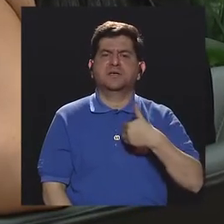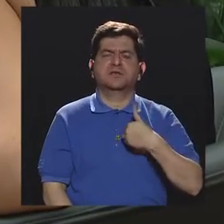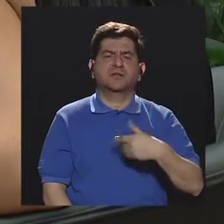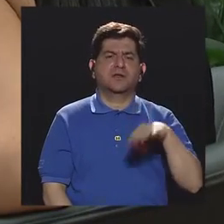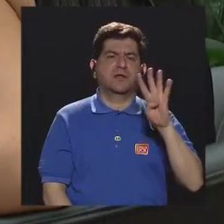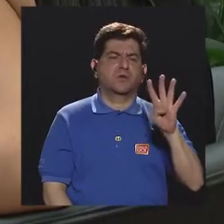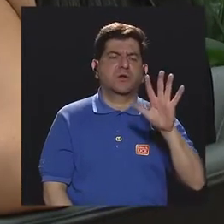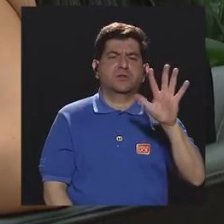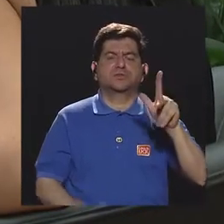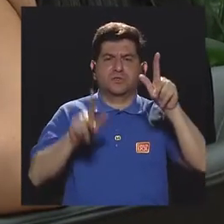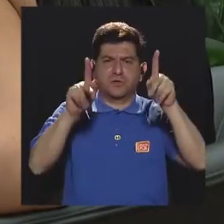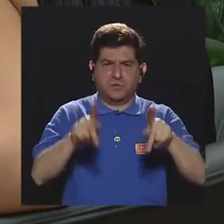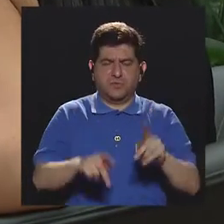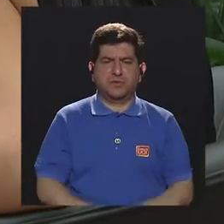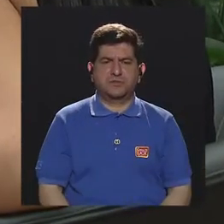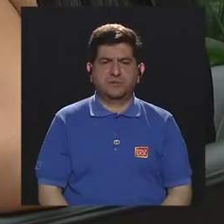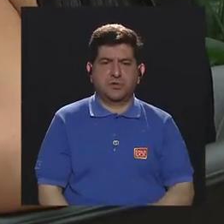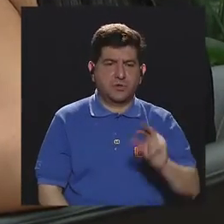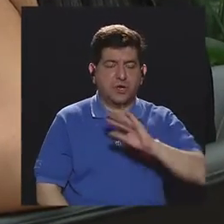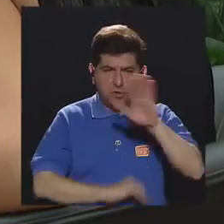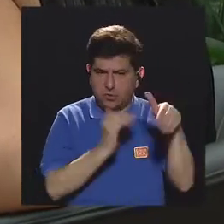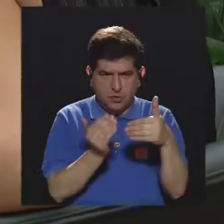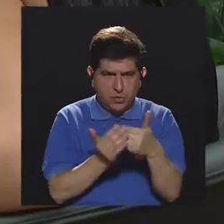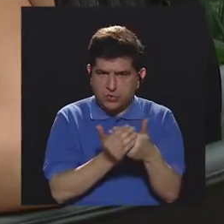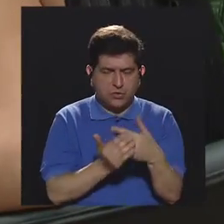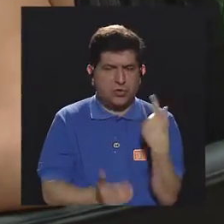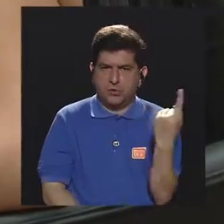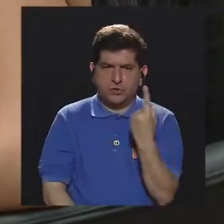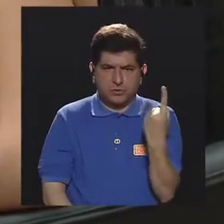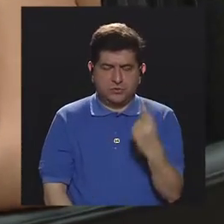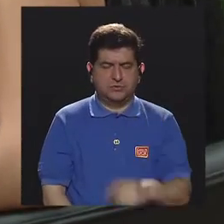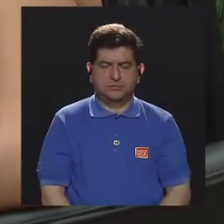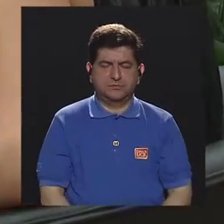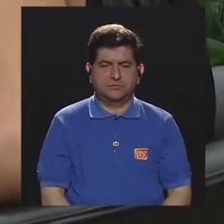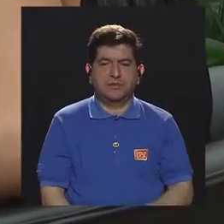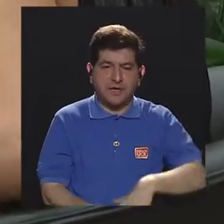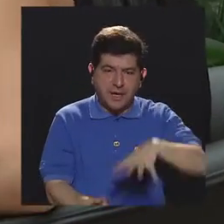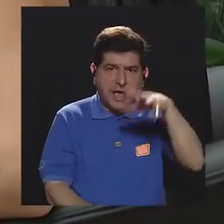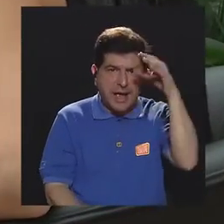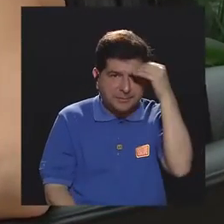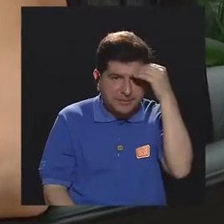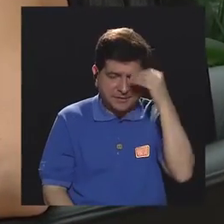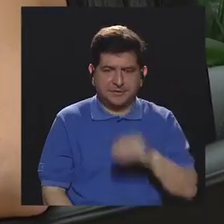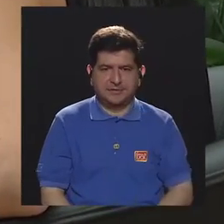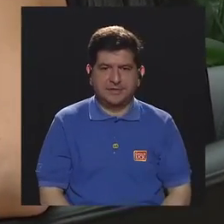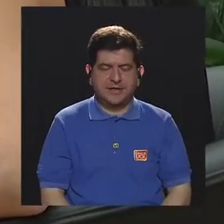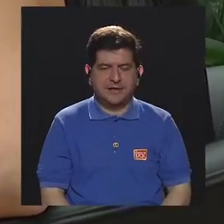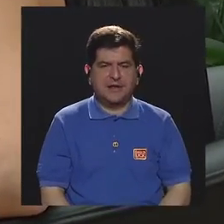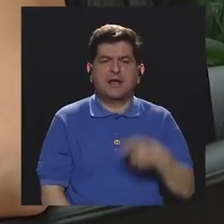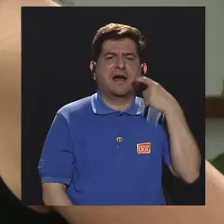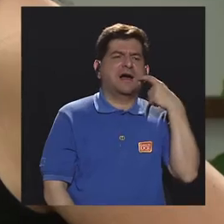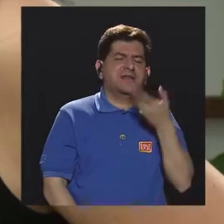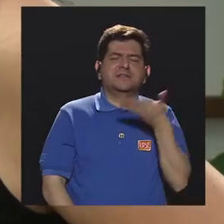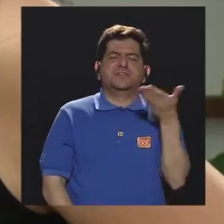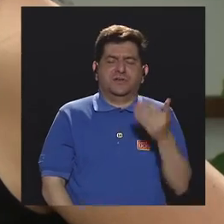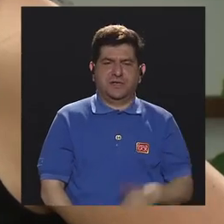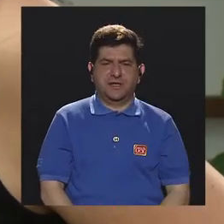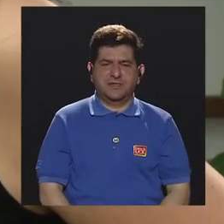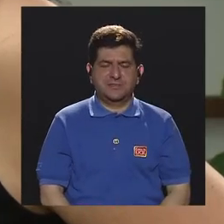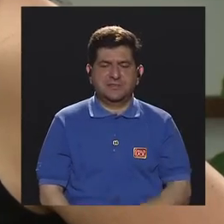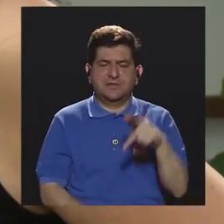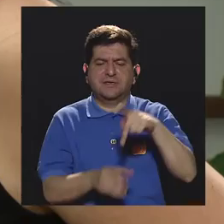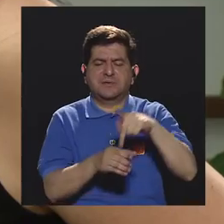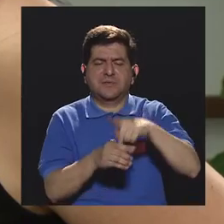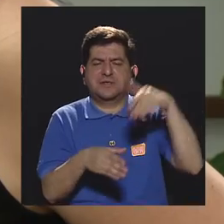tener 4 o 5 personas, nunca lo hagan todos, solos, perdón, y aprender, obviamente, qué es la adicción entre todos y